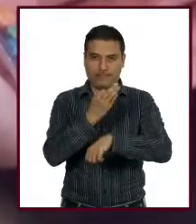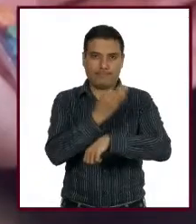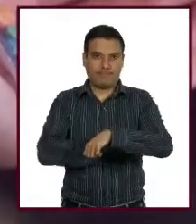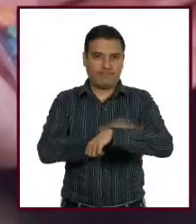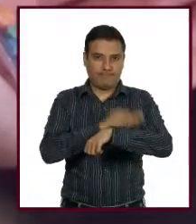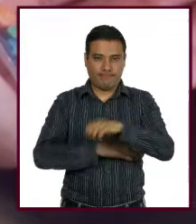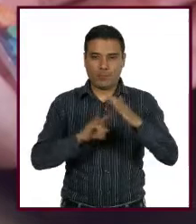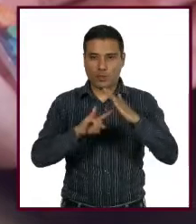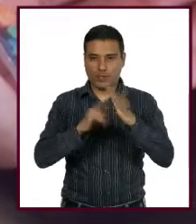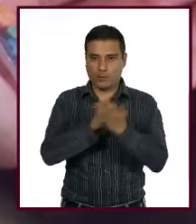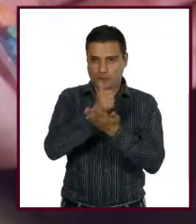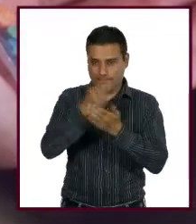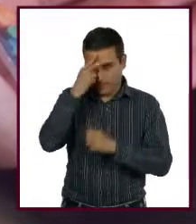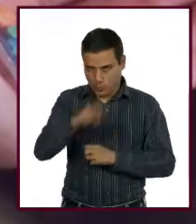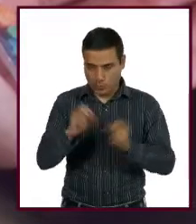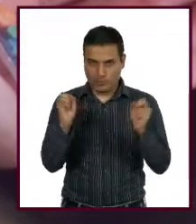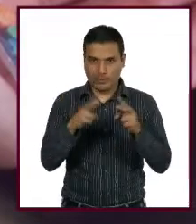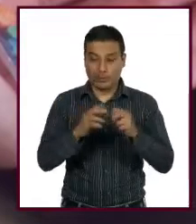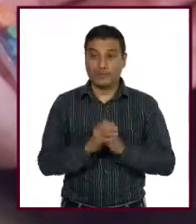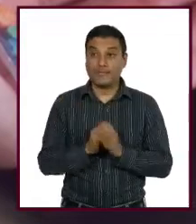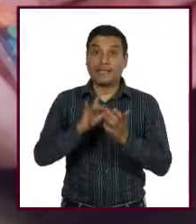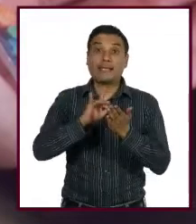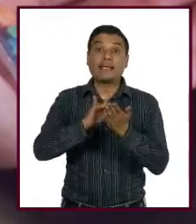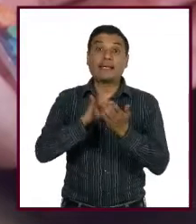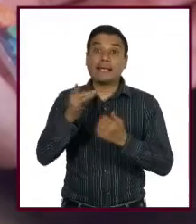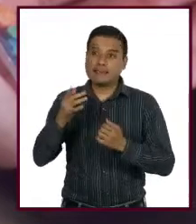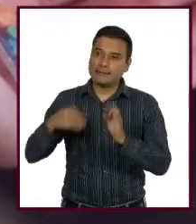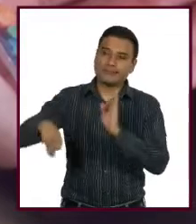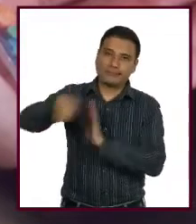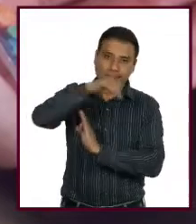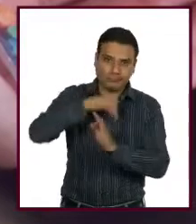allí los esperamos. Agradecemos el equipo que hizo posible la